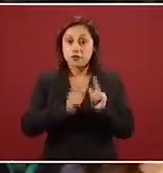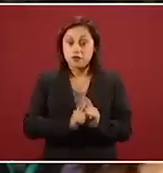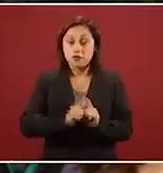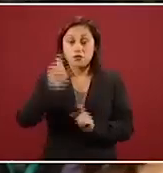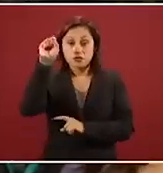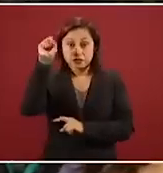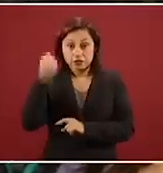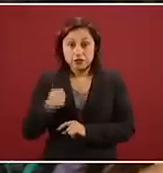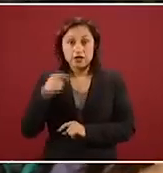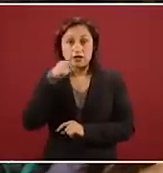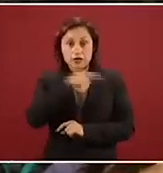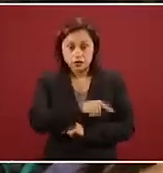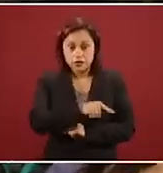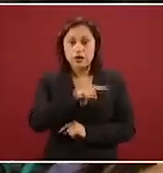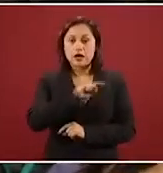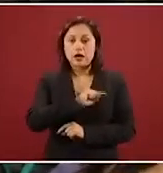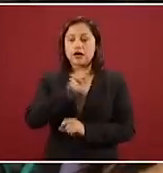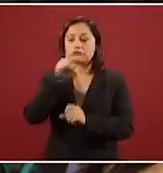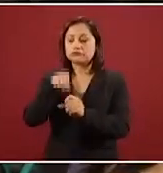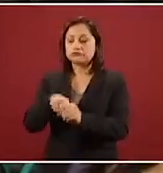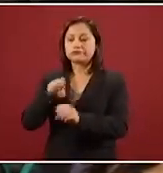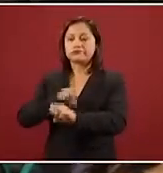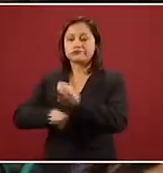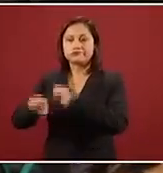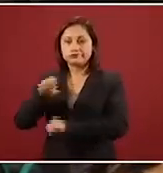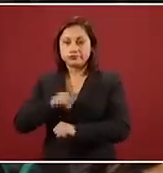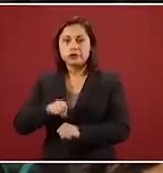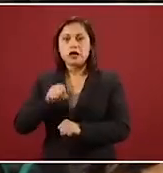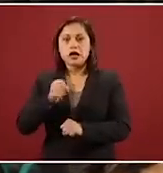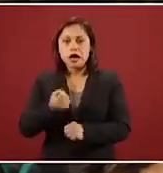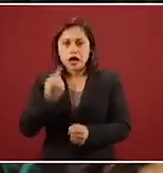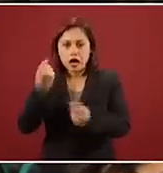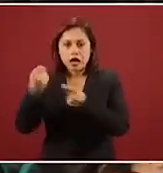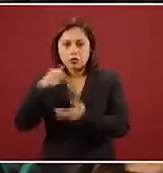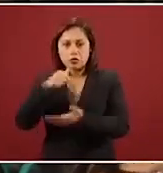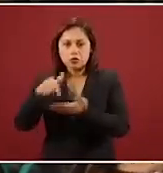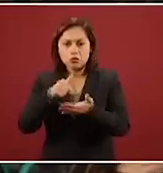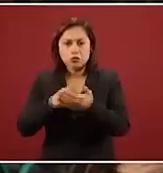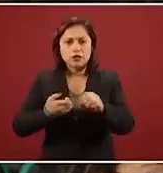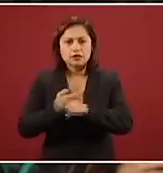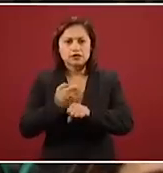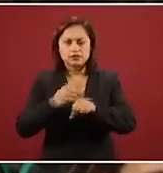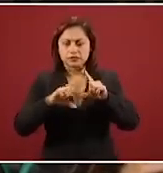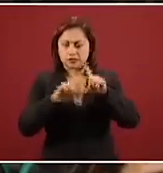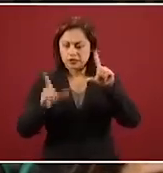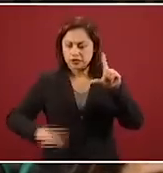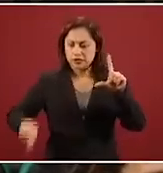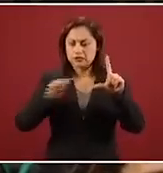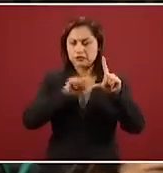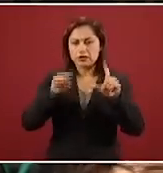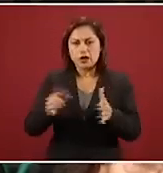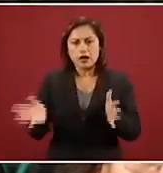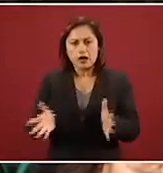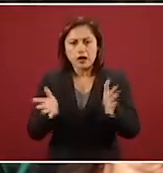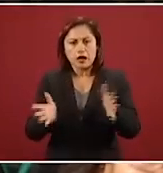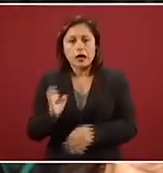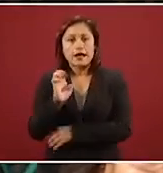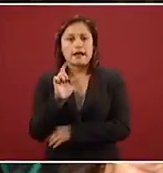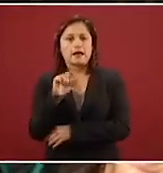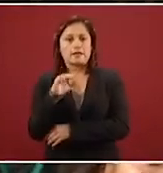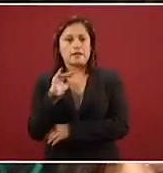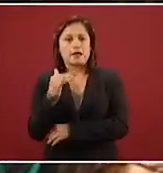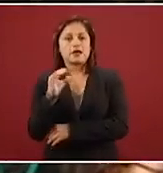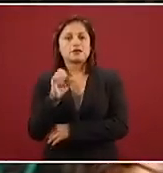la competencia a sus programas sociales en algunas regiones del país. El Mencho, el señor de los gallos, el líder del cártel Jalisco